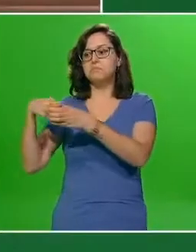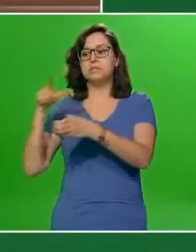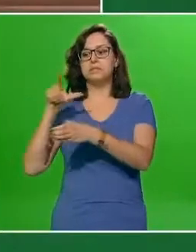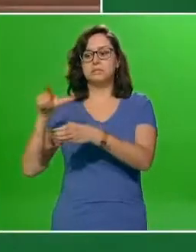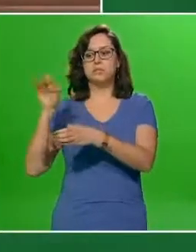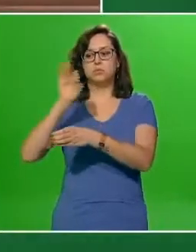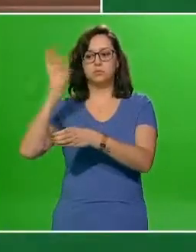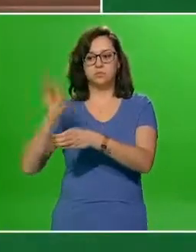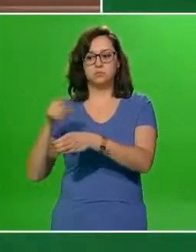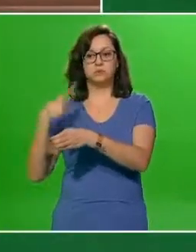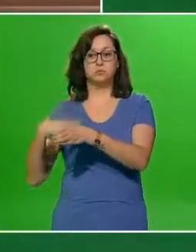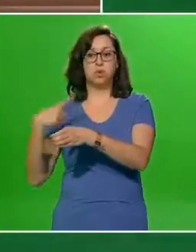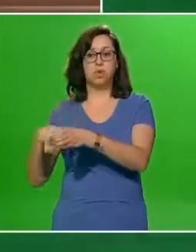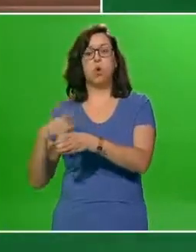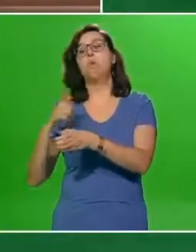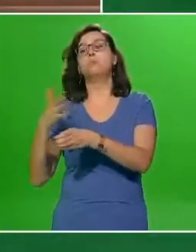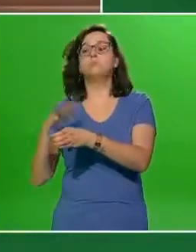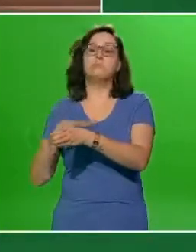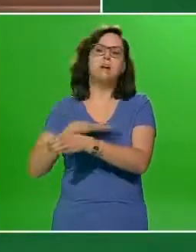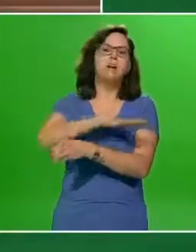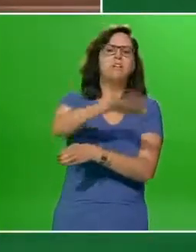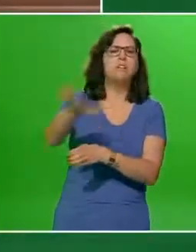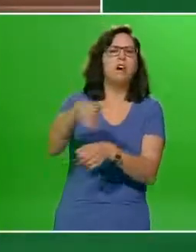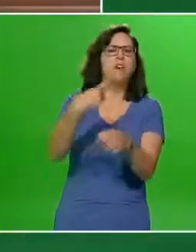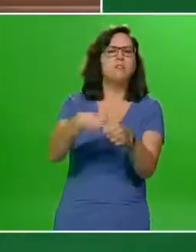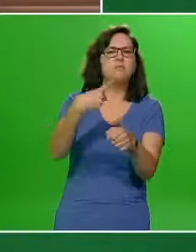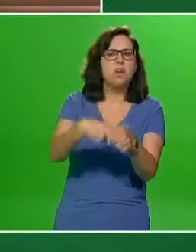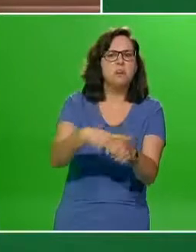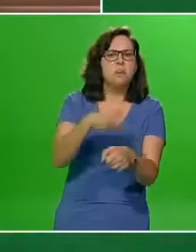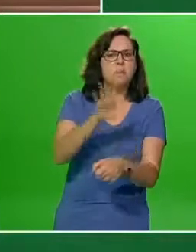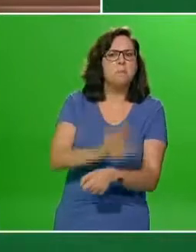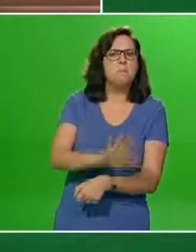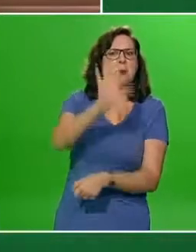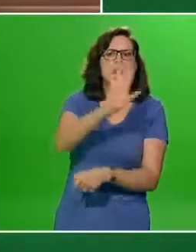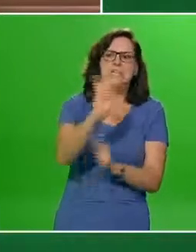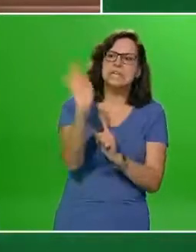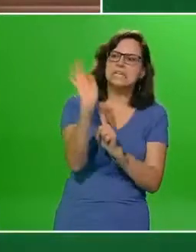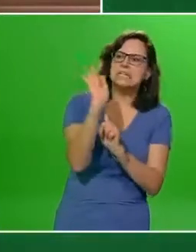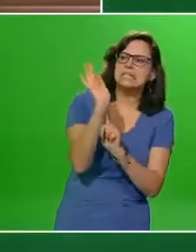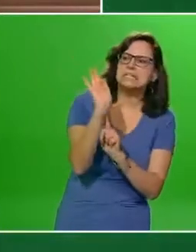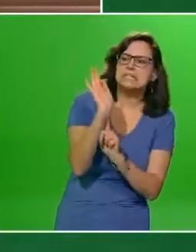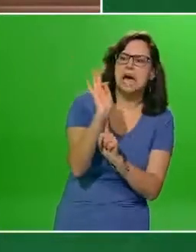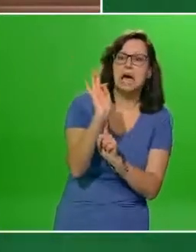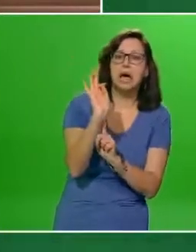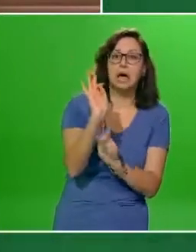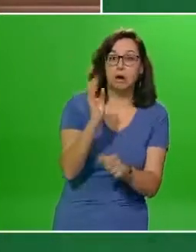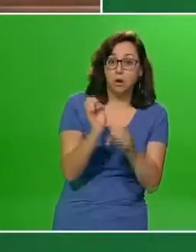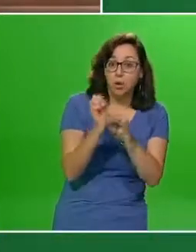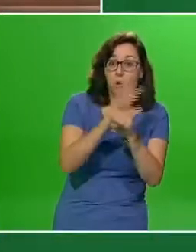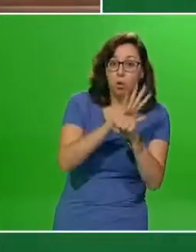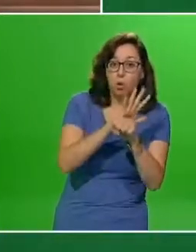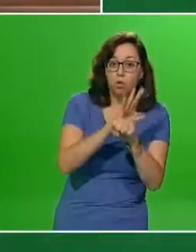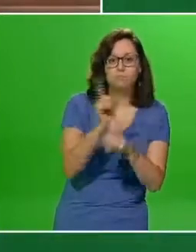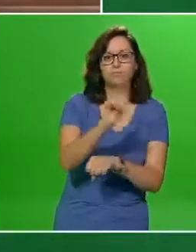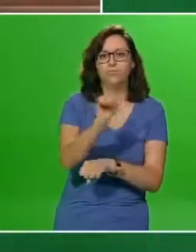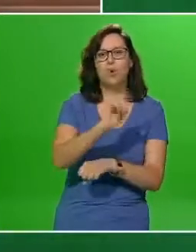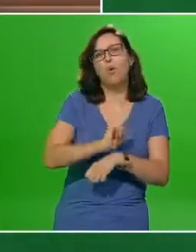la gran mayoría de las personas que tienen cuadros sospechosos de COVID y se les toma una muestra no tienen infección por el